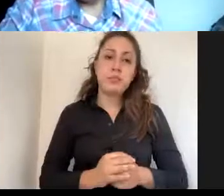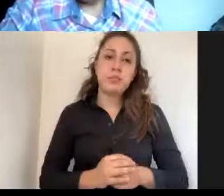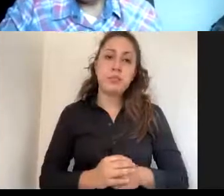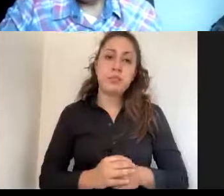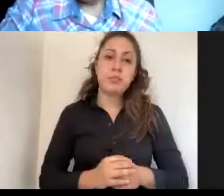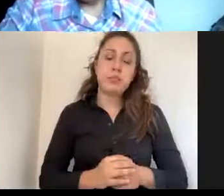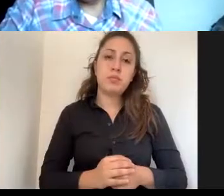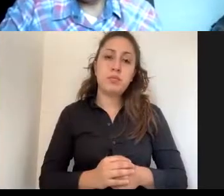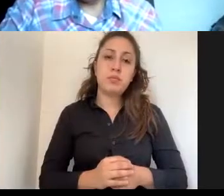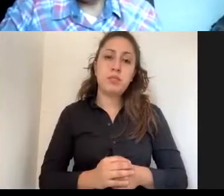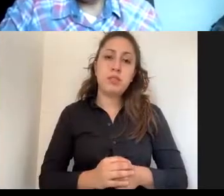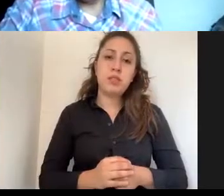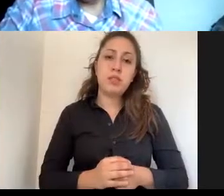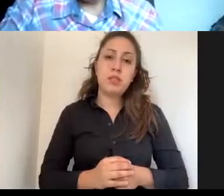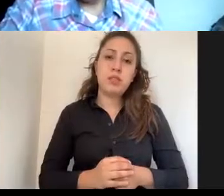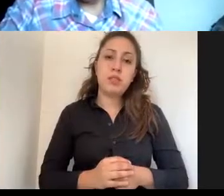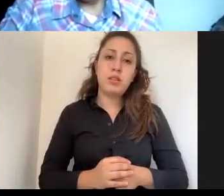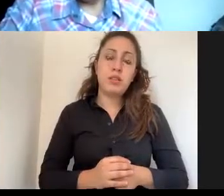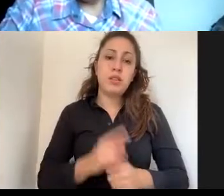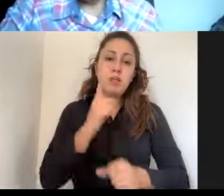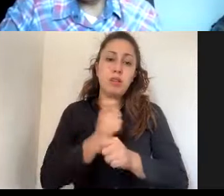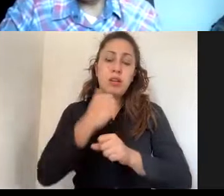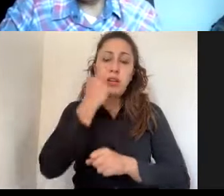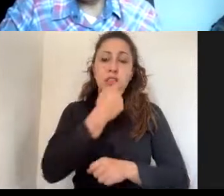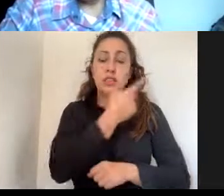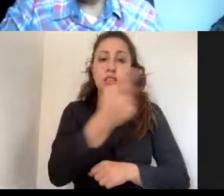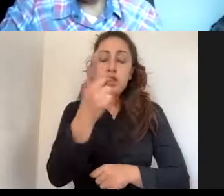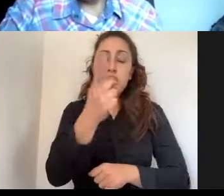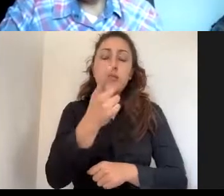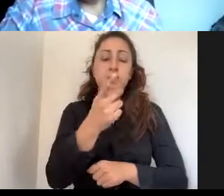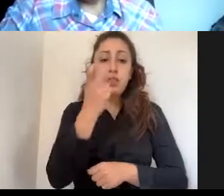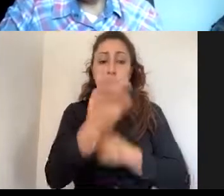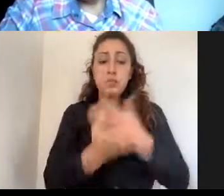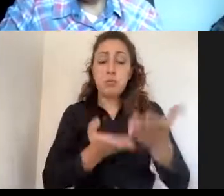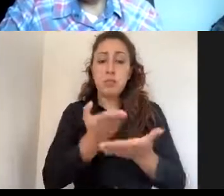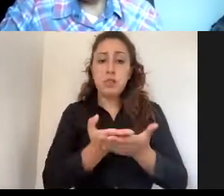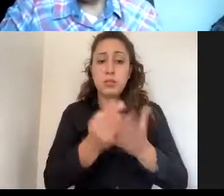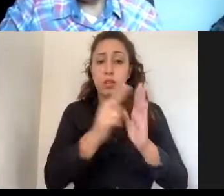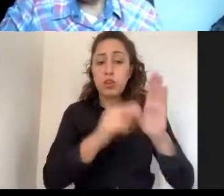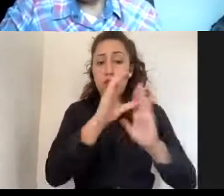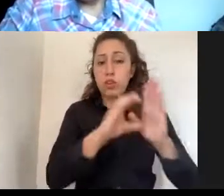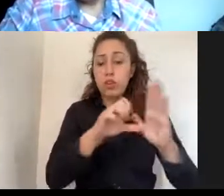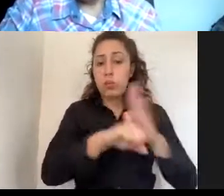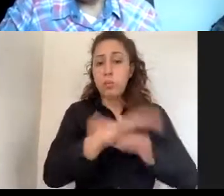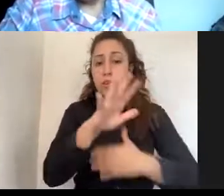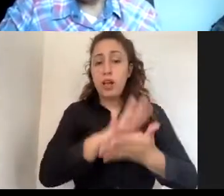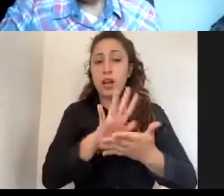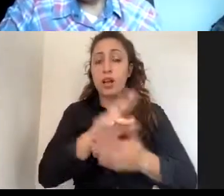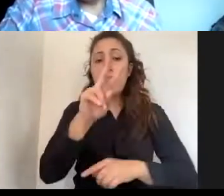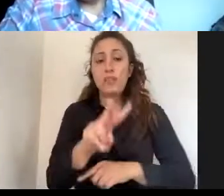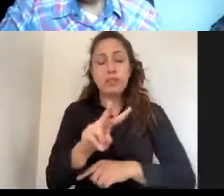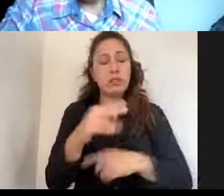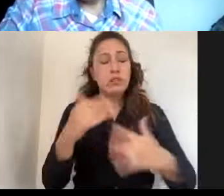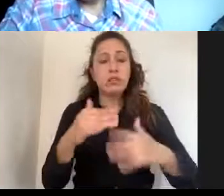que esto, quisiera yo decir, pues me parece sumamente relevante esta reforma, puesto que yo mismo presenté una iniciativa que fue dictaminada